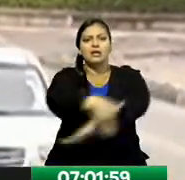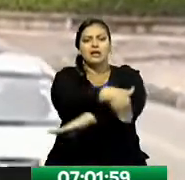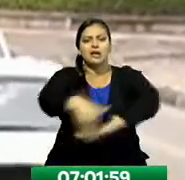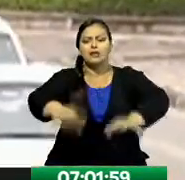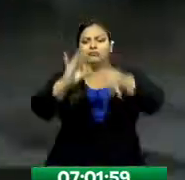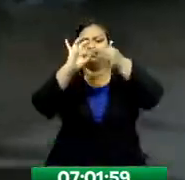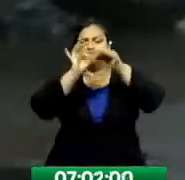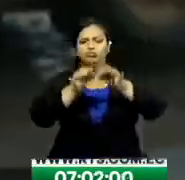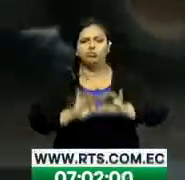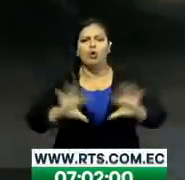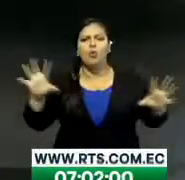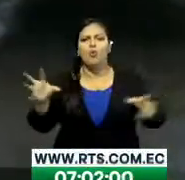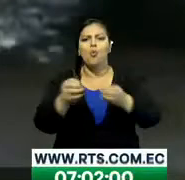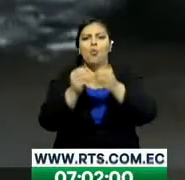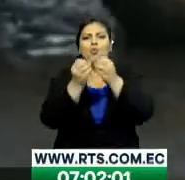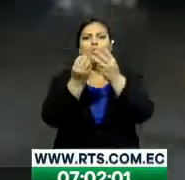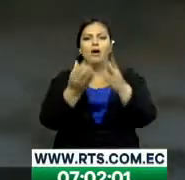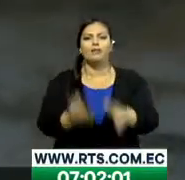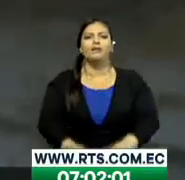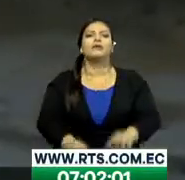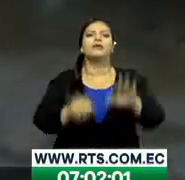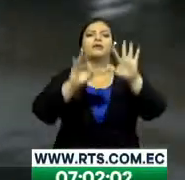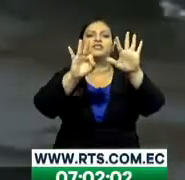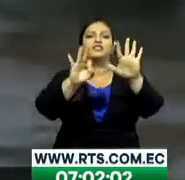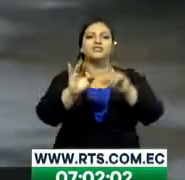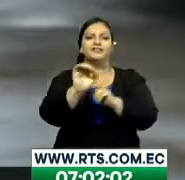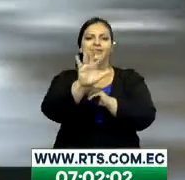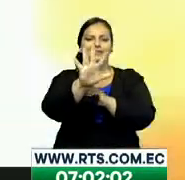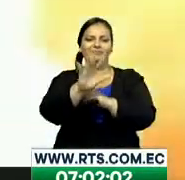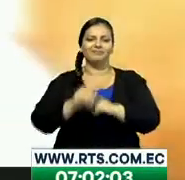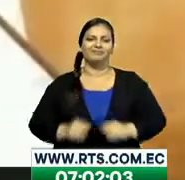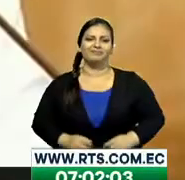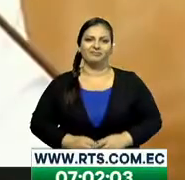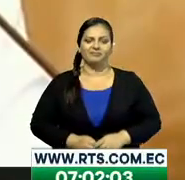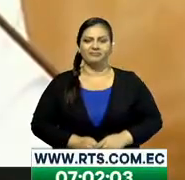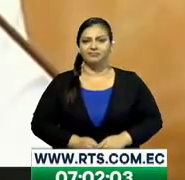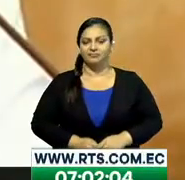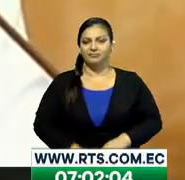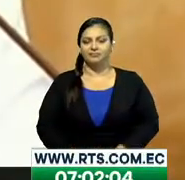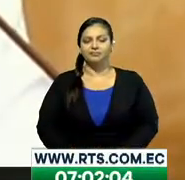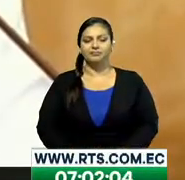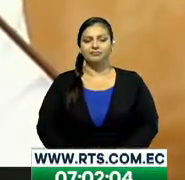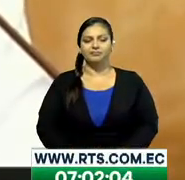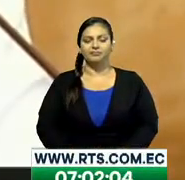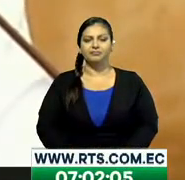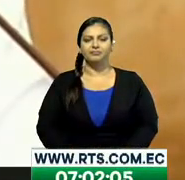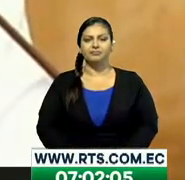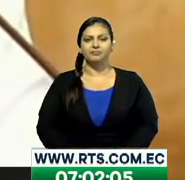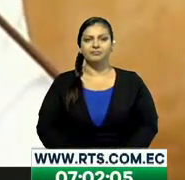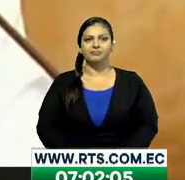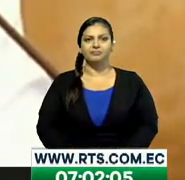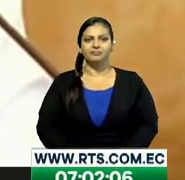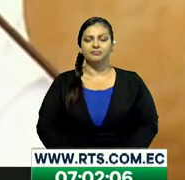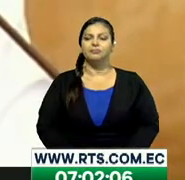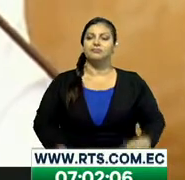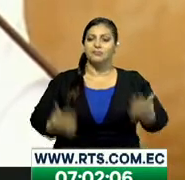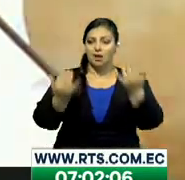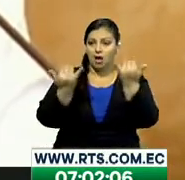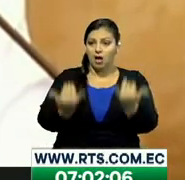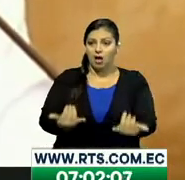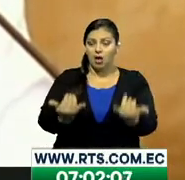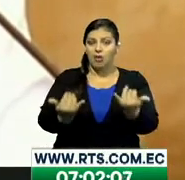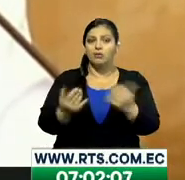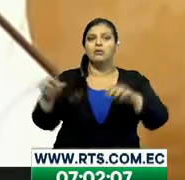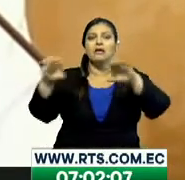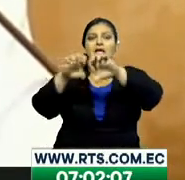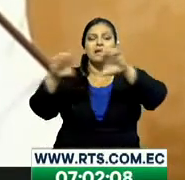su mayoría pavimentación en sectores populares. Además, vamos a adjudicar el contrato de construcción